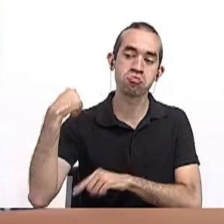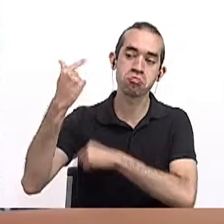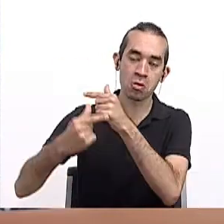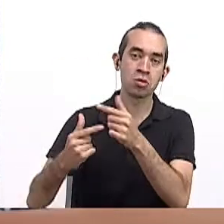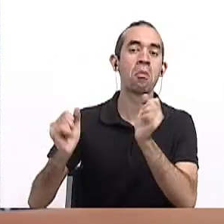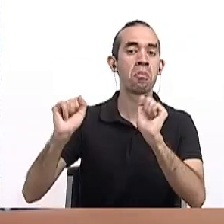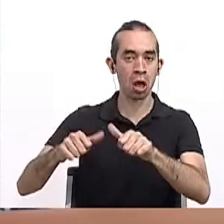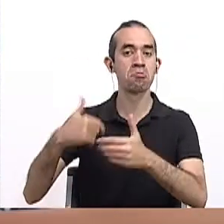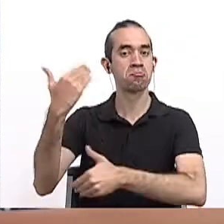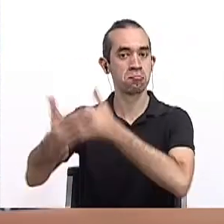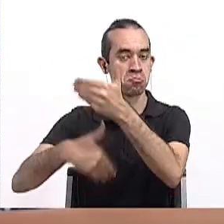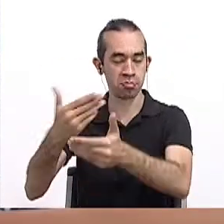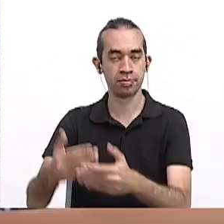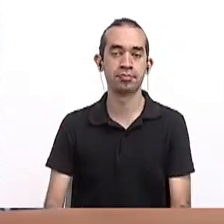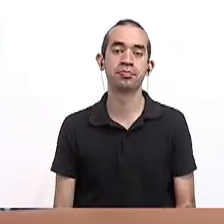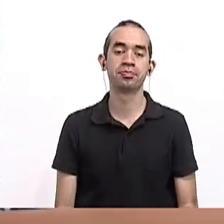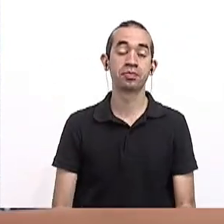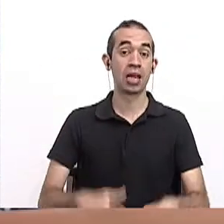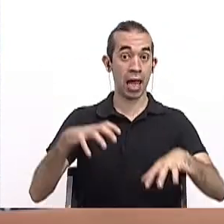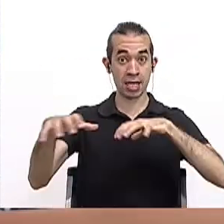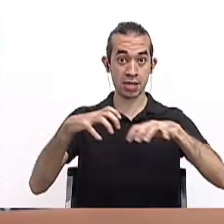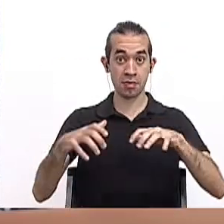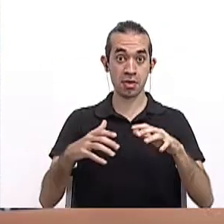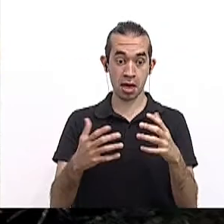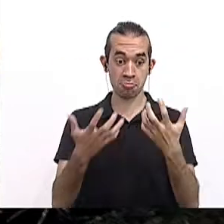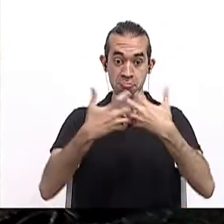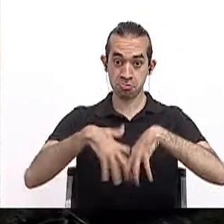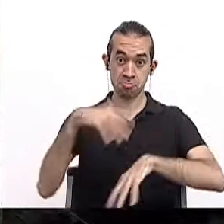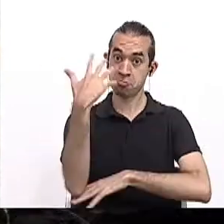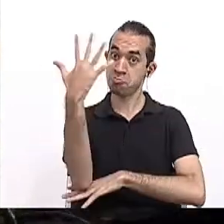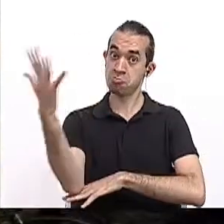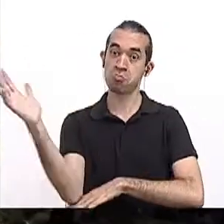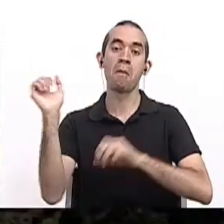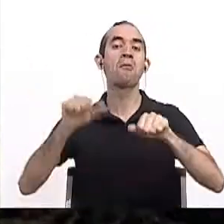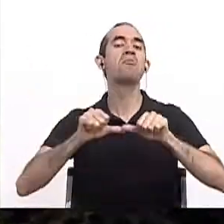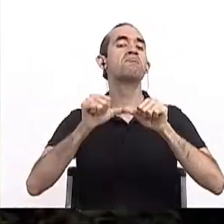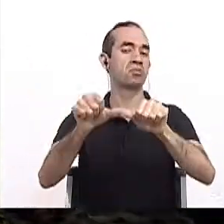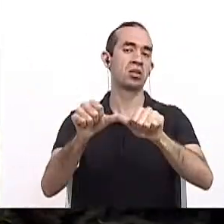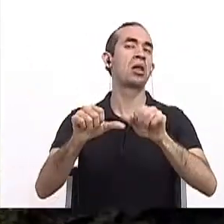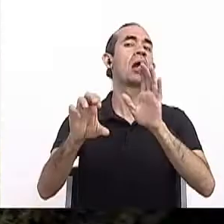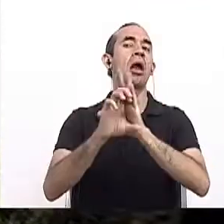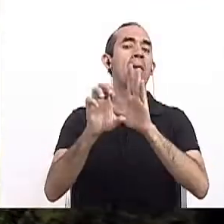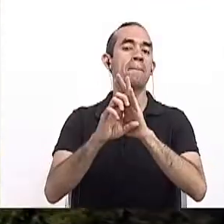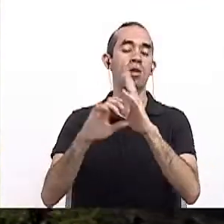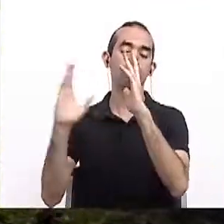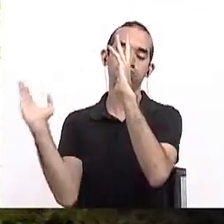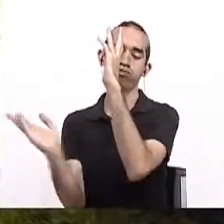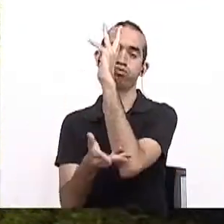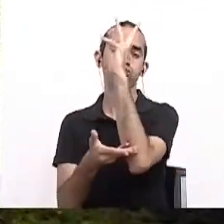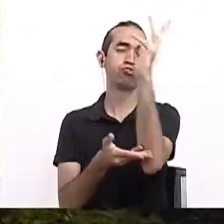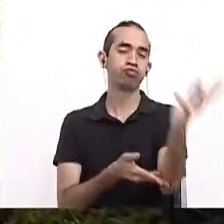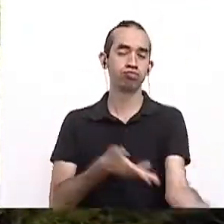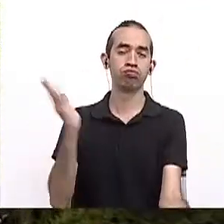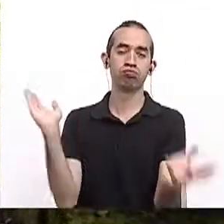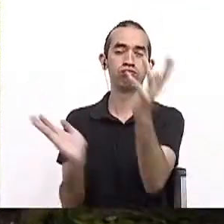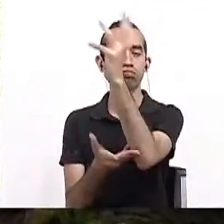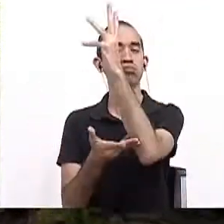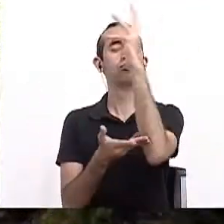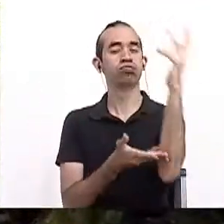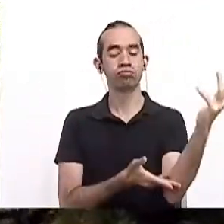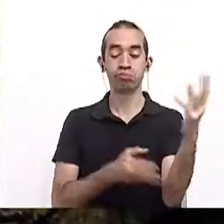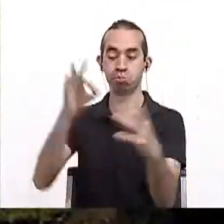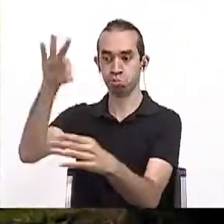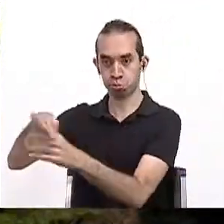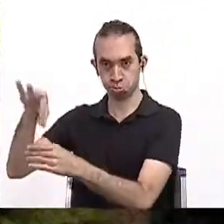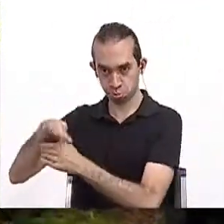actividad sostenible es la que se puede mantener, por ejemplo, cortar árboles de un bosque asegurando la repoblación